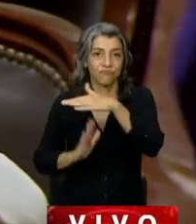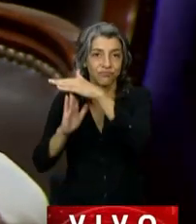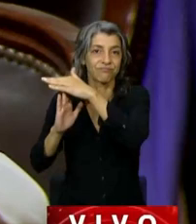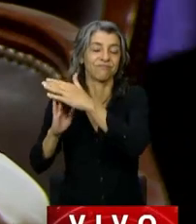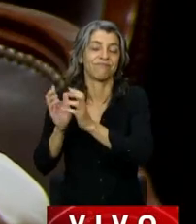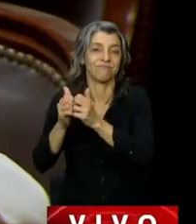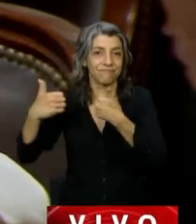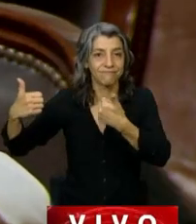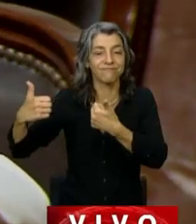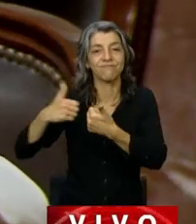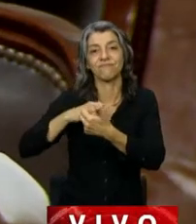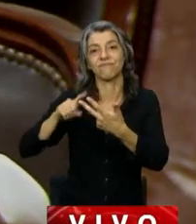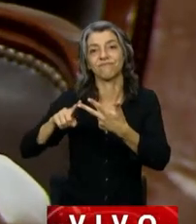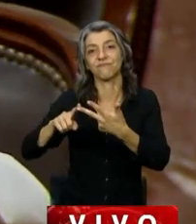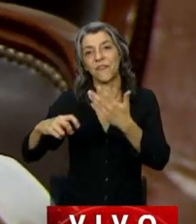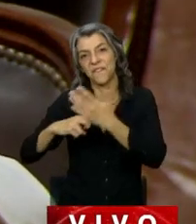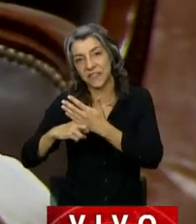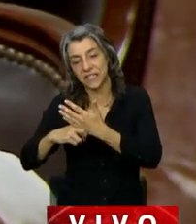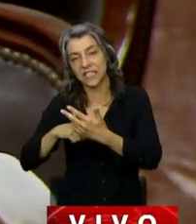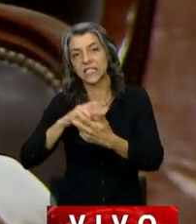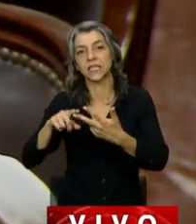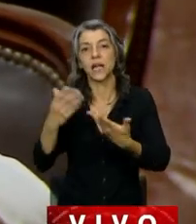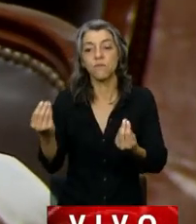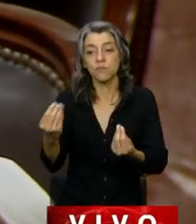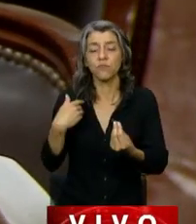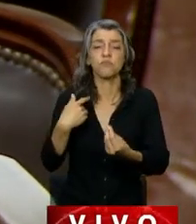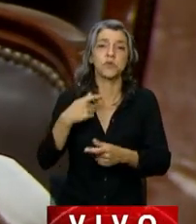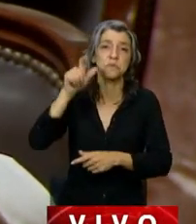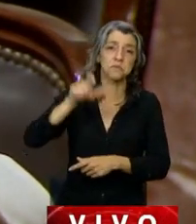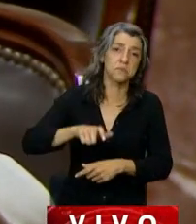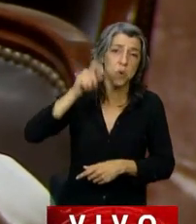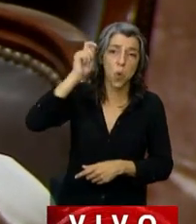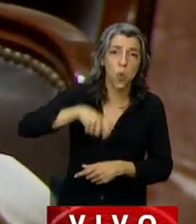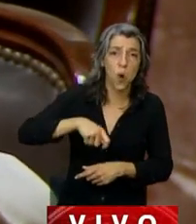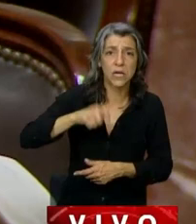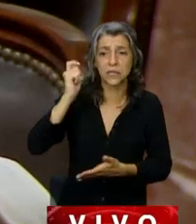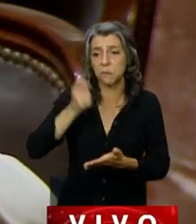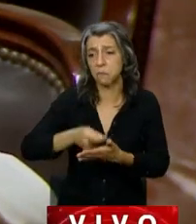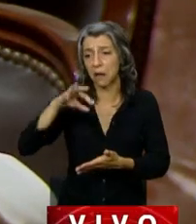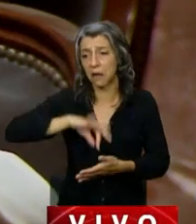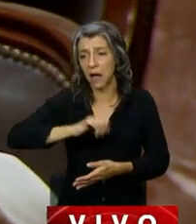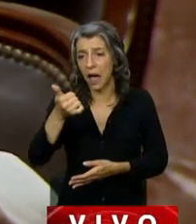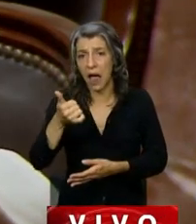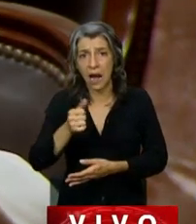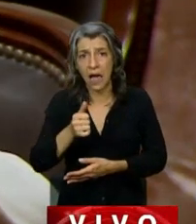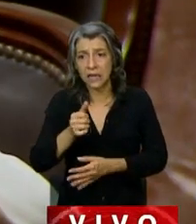Porque, a ver, que los jueces, que las juezas no paguen ganancias